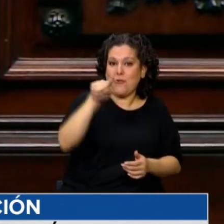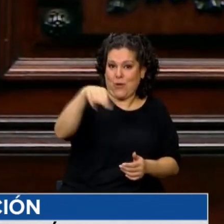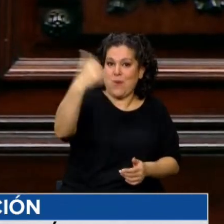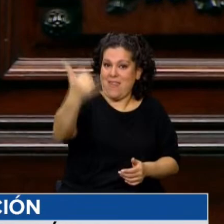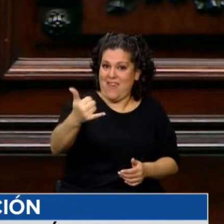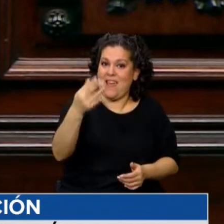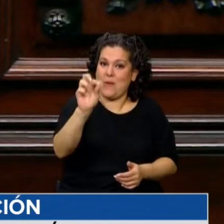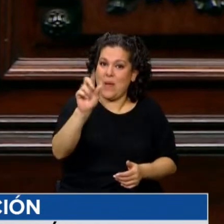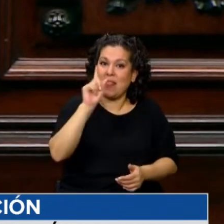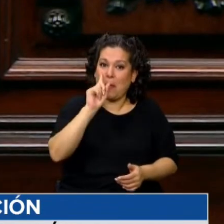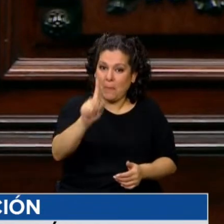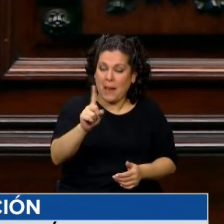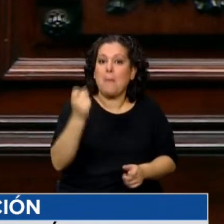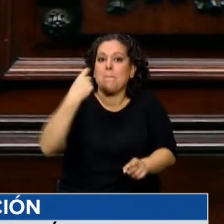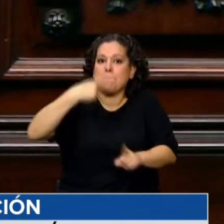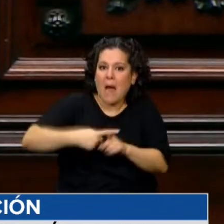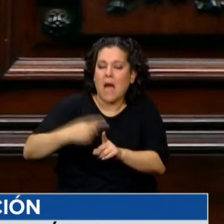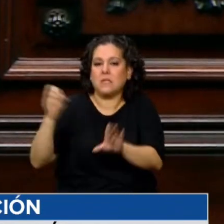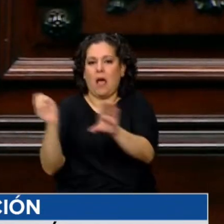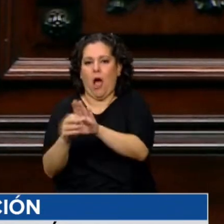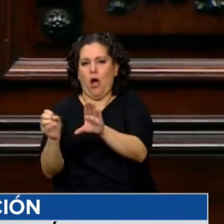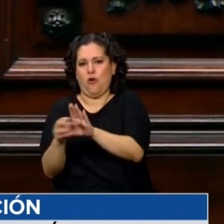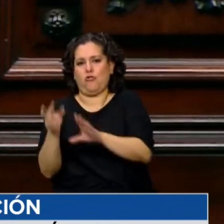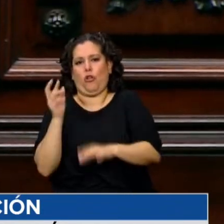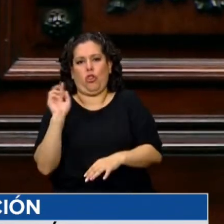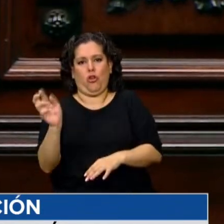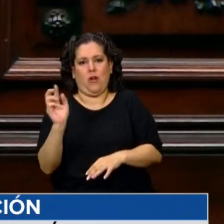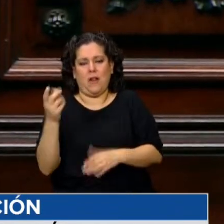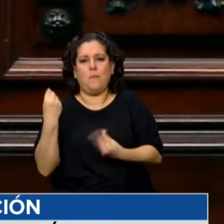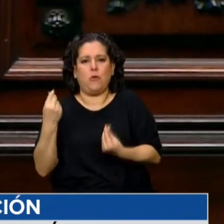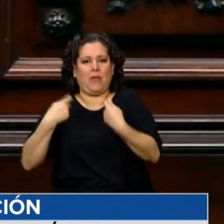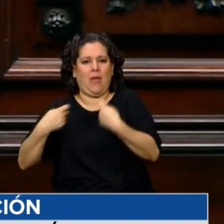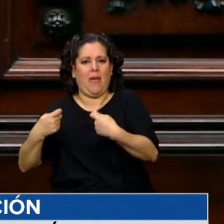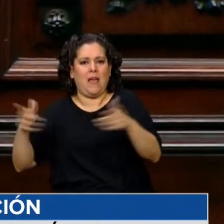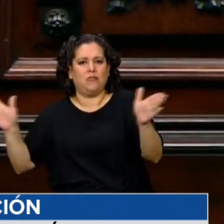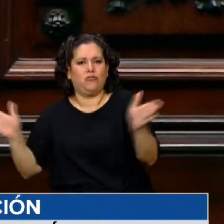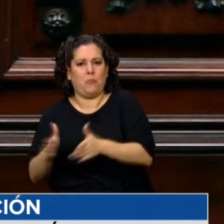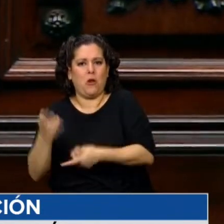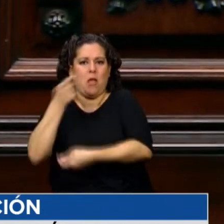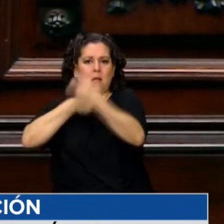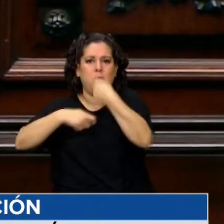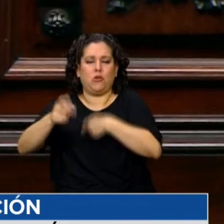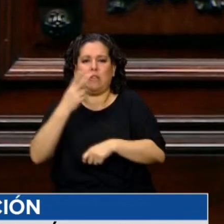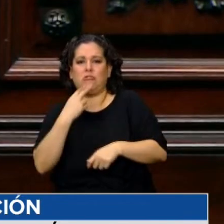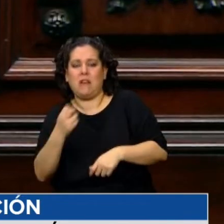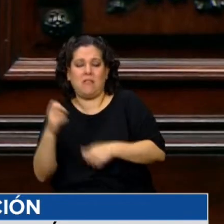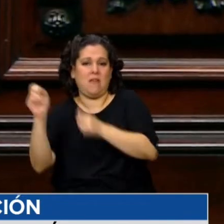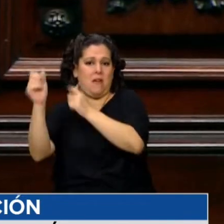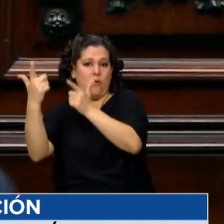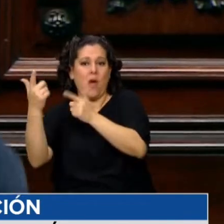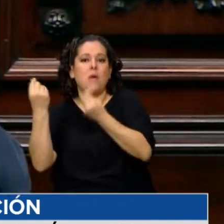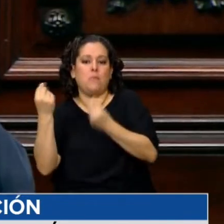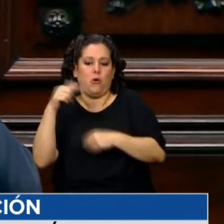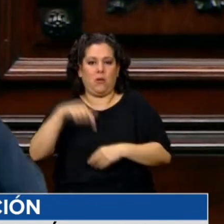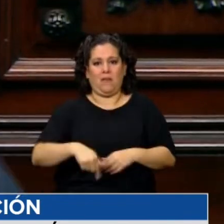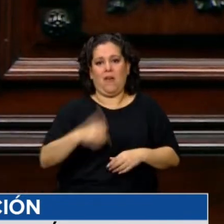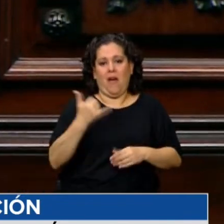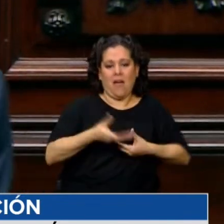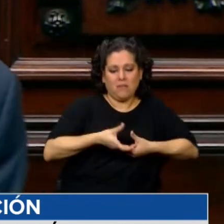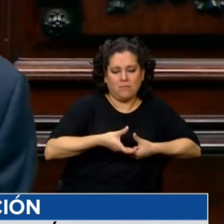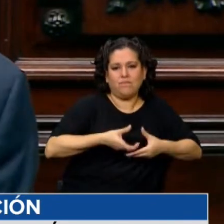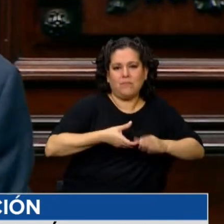ahorrado los millones de dólares que vas a gastar menos en importaciones de energía porque vas a tener funcionando una parte del